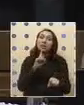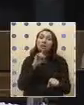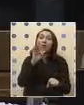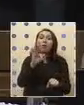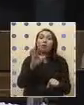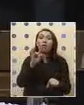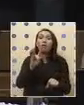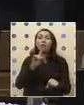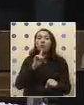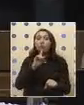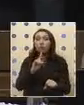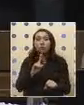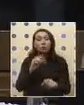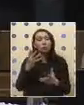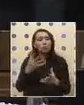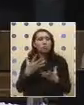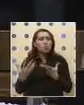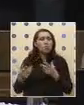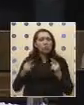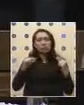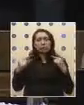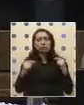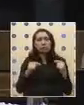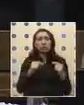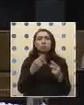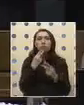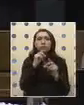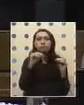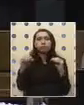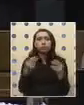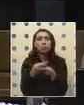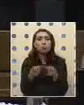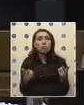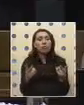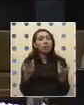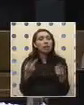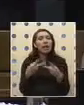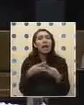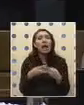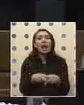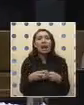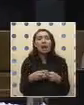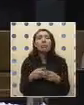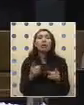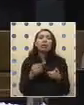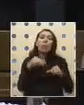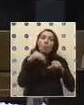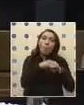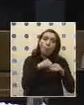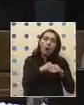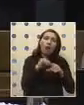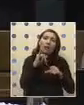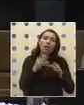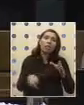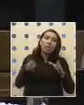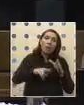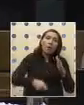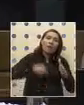FUD, el Fondo de Utilidades Tributarias, tan demonizado en la discusión pública, era una herramienta para estimular el ahorro y la inversión.